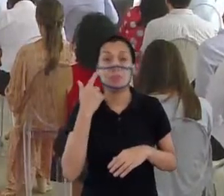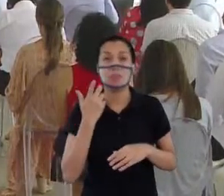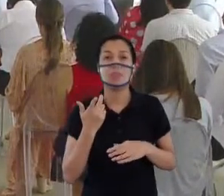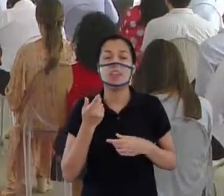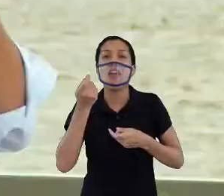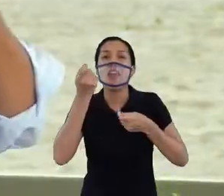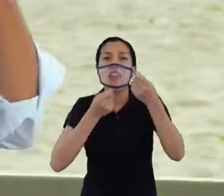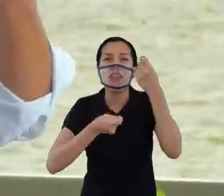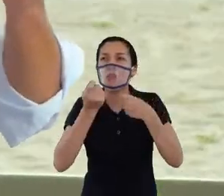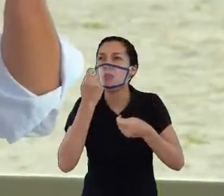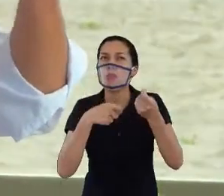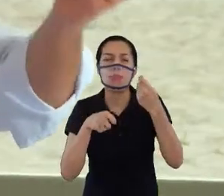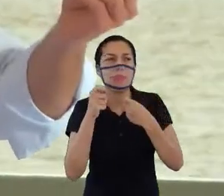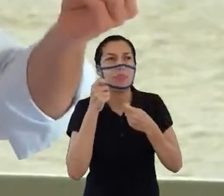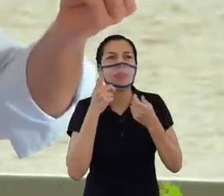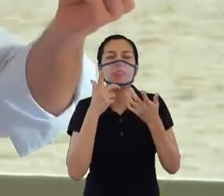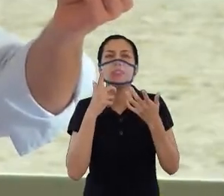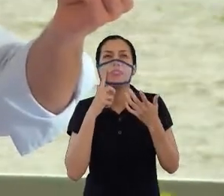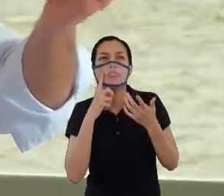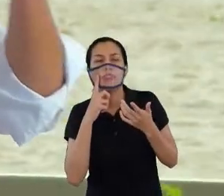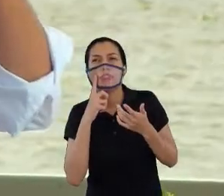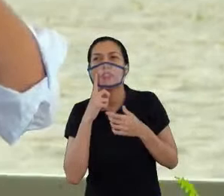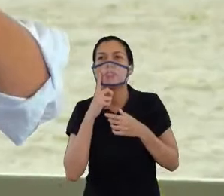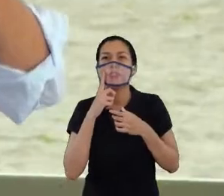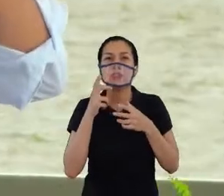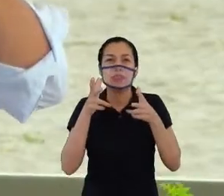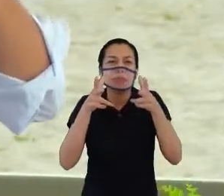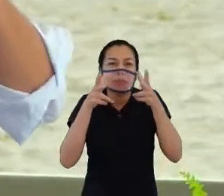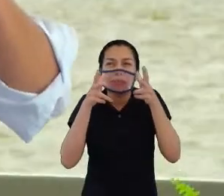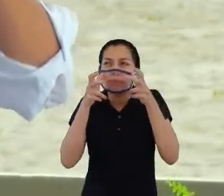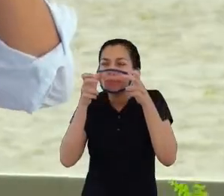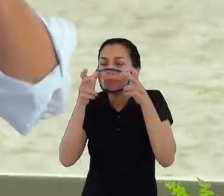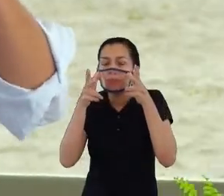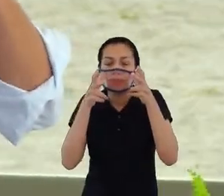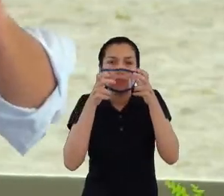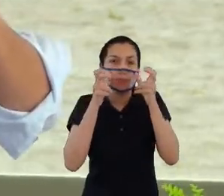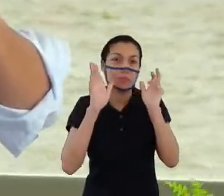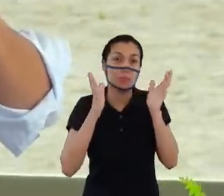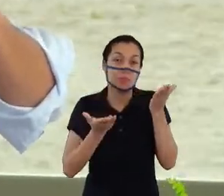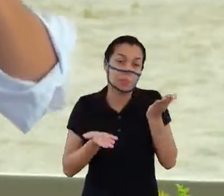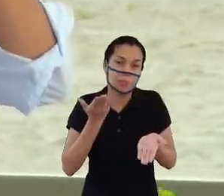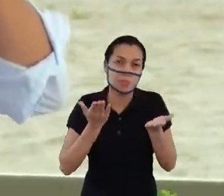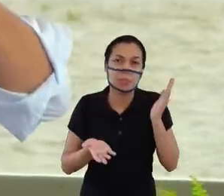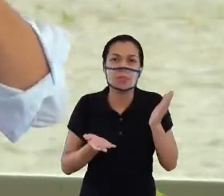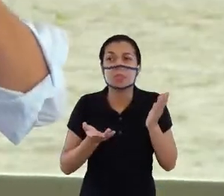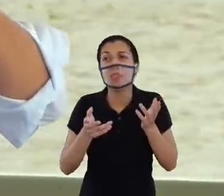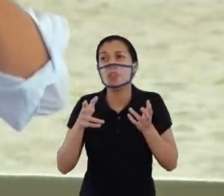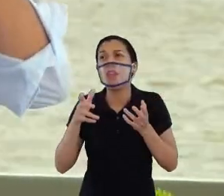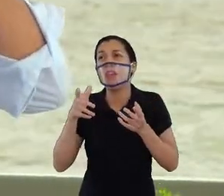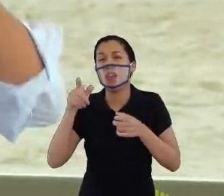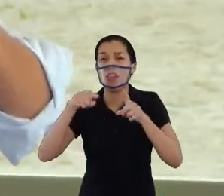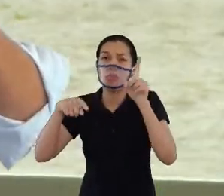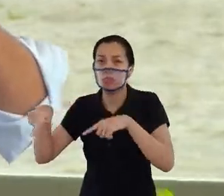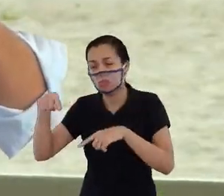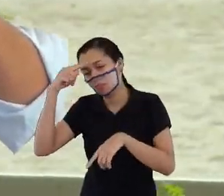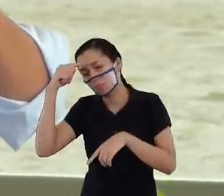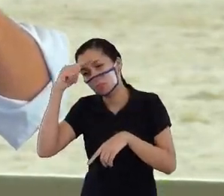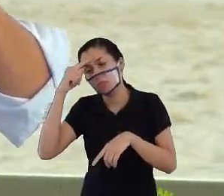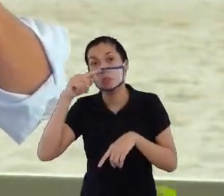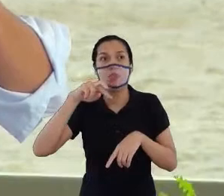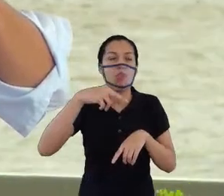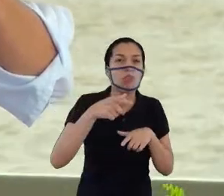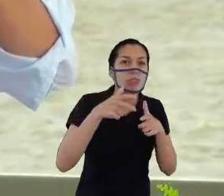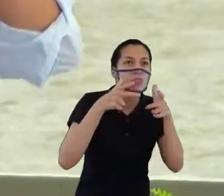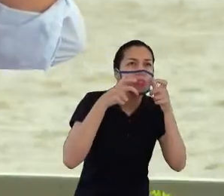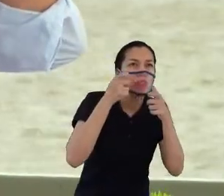es mucho más importante inclusive que la realidad. Y por eso es importante que nosotros como barranquilleros no nos dejemos caer. Sabemos que el país está pasando